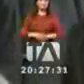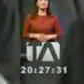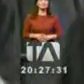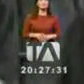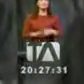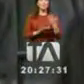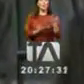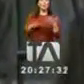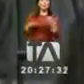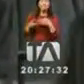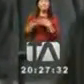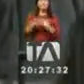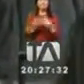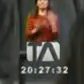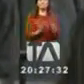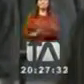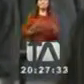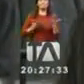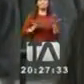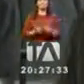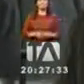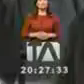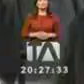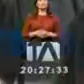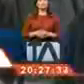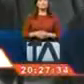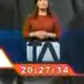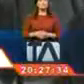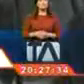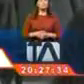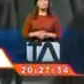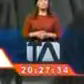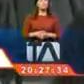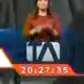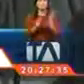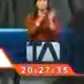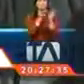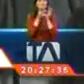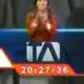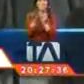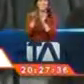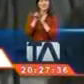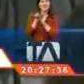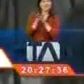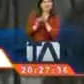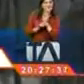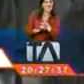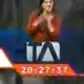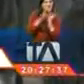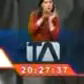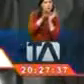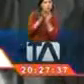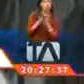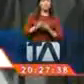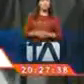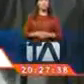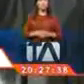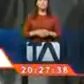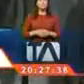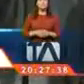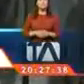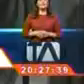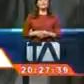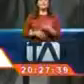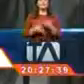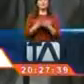un poquito la inauguración para ir terminando, para ir puliendo las cosas, para ir completando las cosas. No nos acostumbremos a